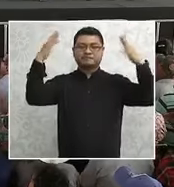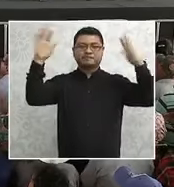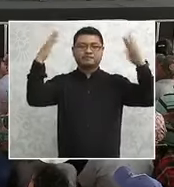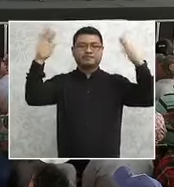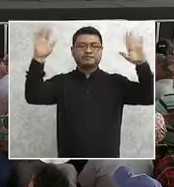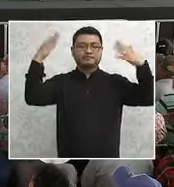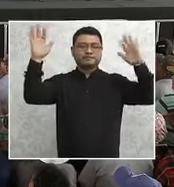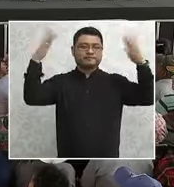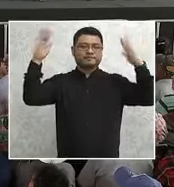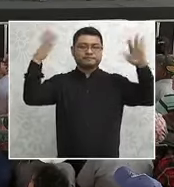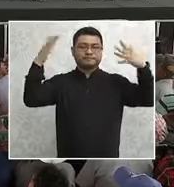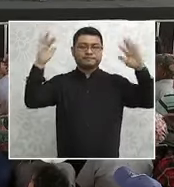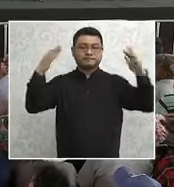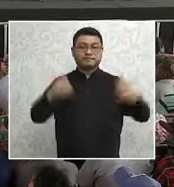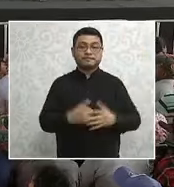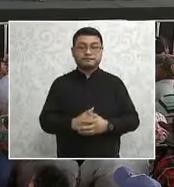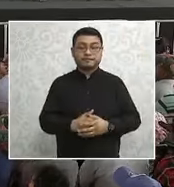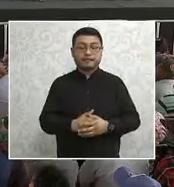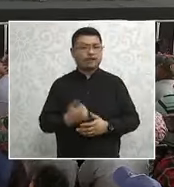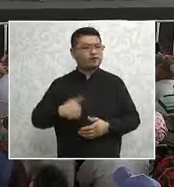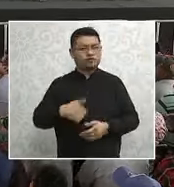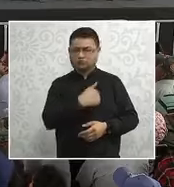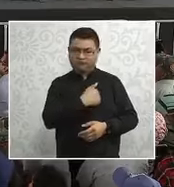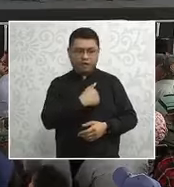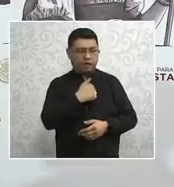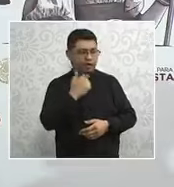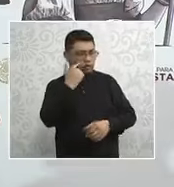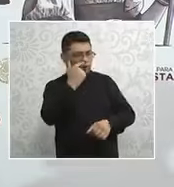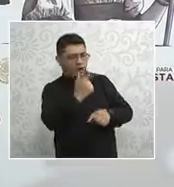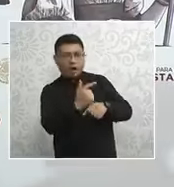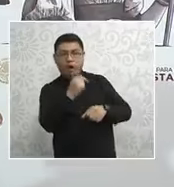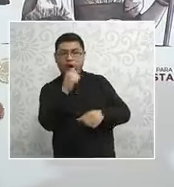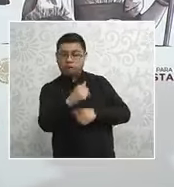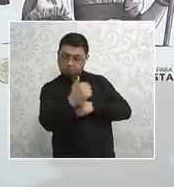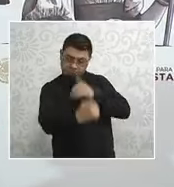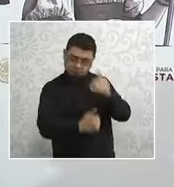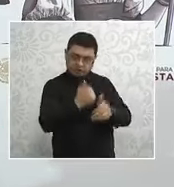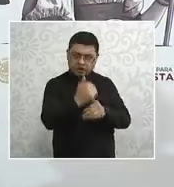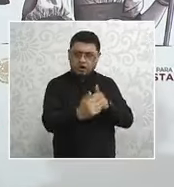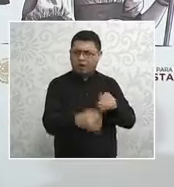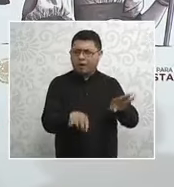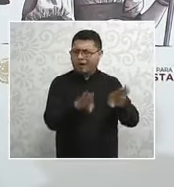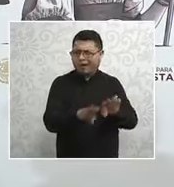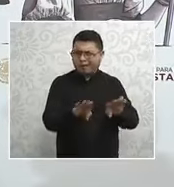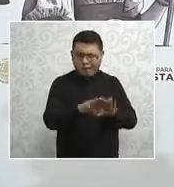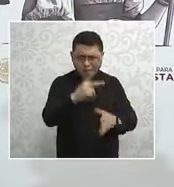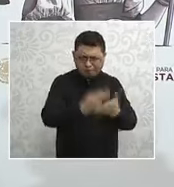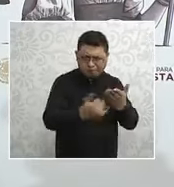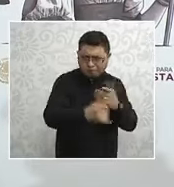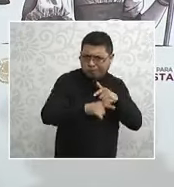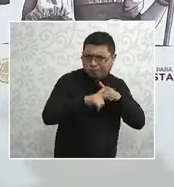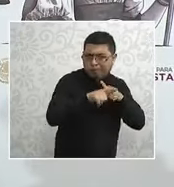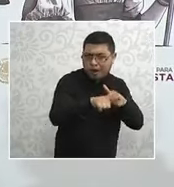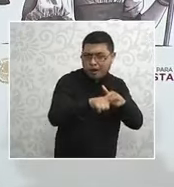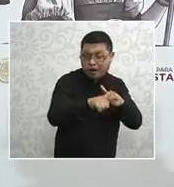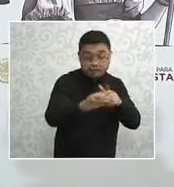país estamos construyendo este segundo piso y cómo lo vamos a hacer continuando con los programas de